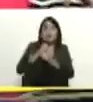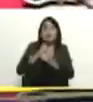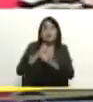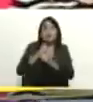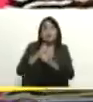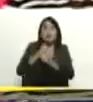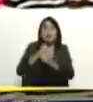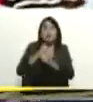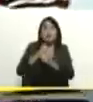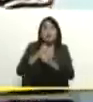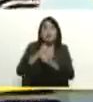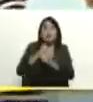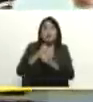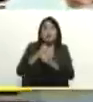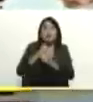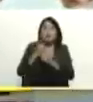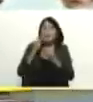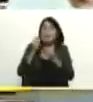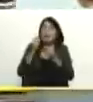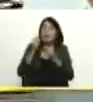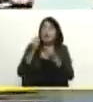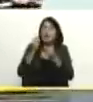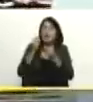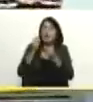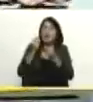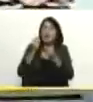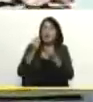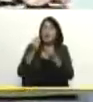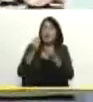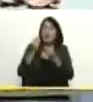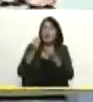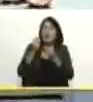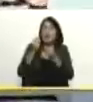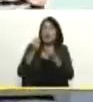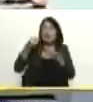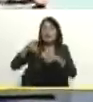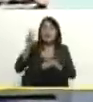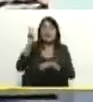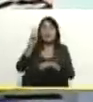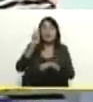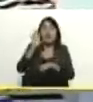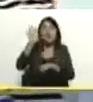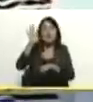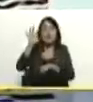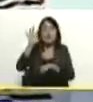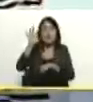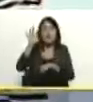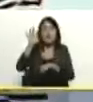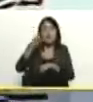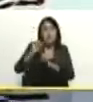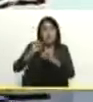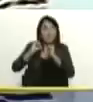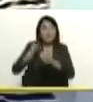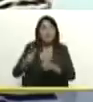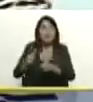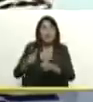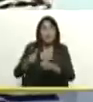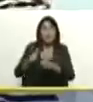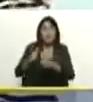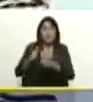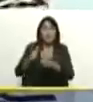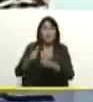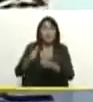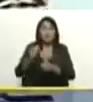tú sembraste la semilla de la patria en corazones